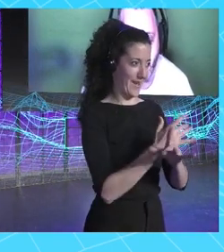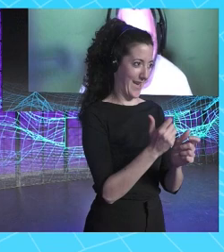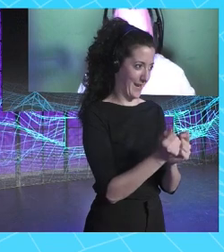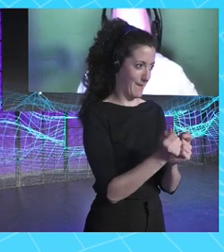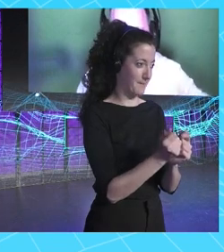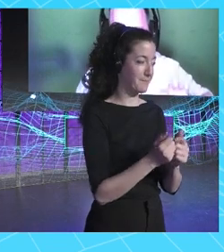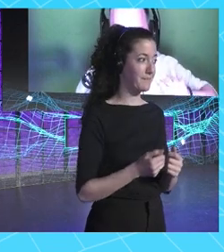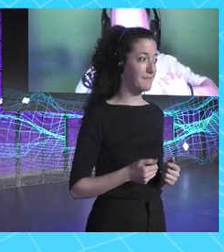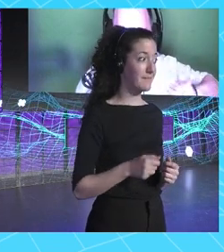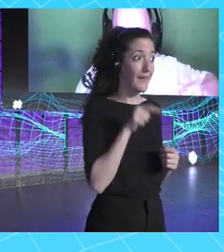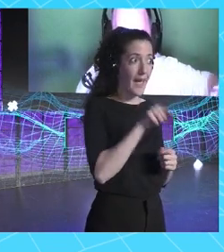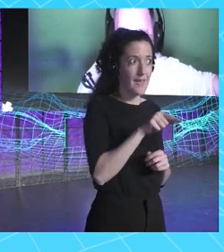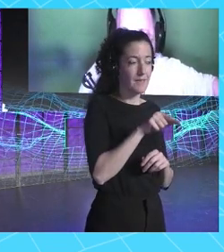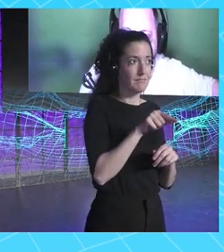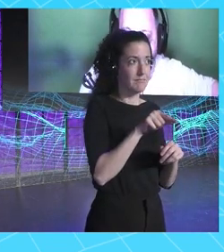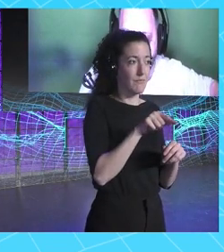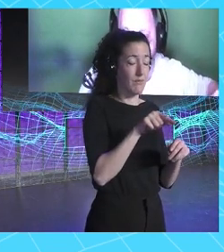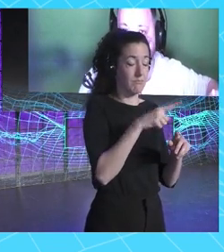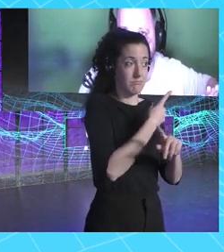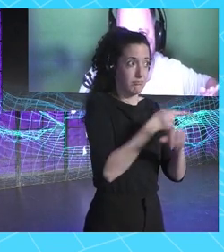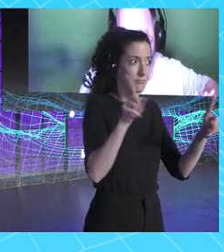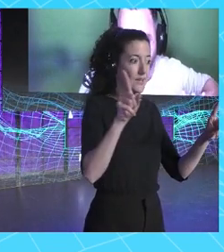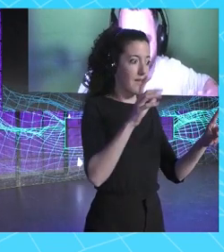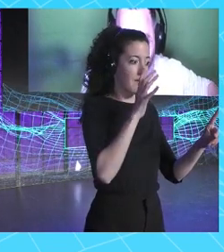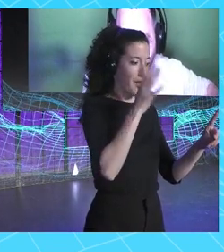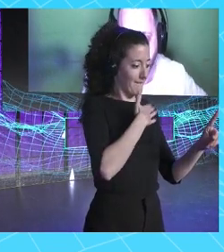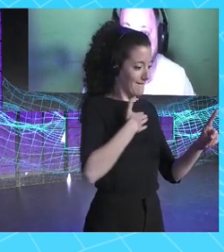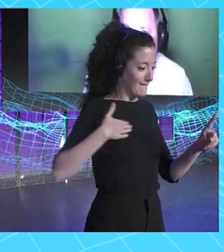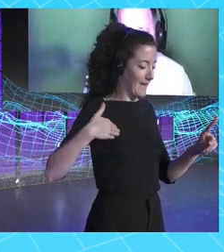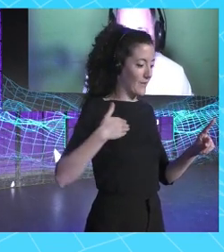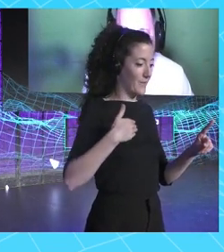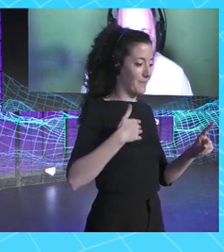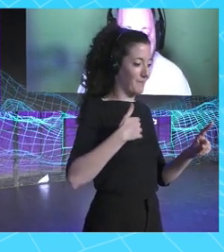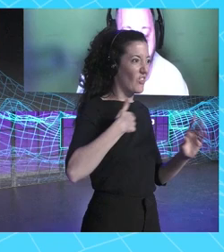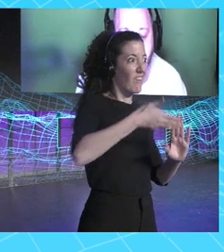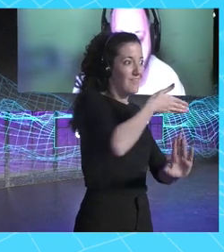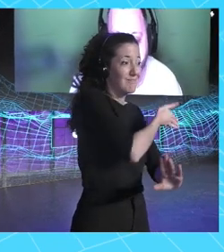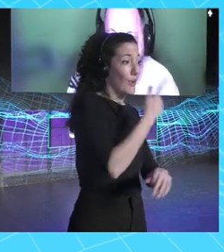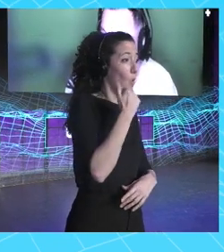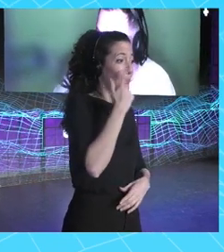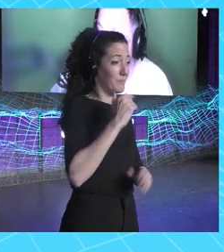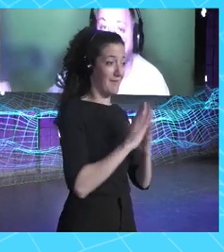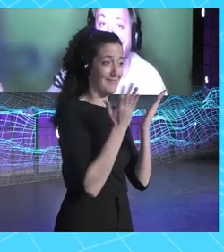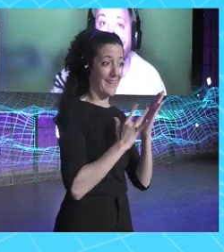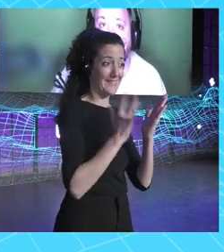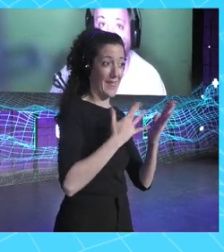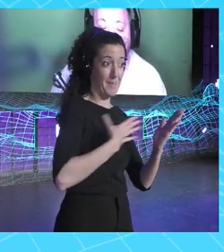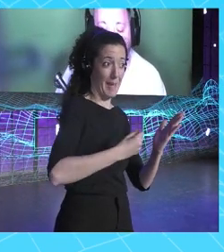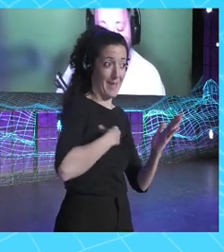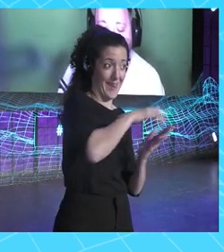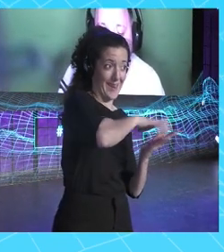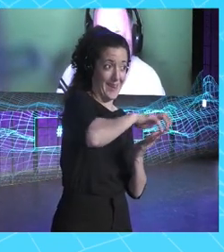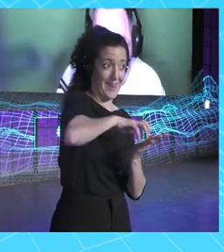puedo juntar este mundo de redacción de periódico no que teníamos casi de revista yo venía de revistas de papel con el nuevo lenguaje de YouTube